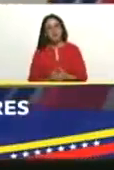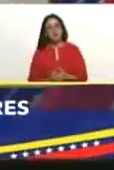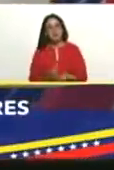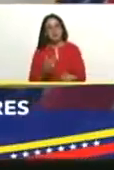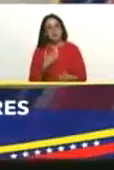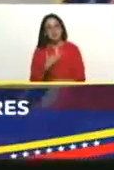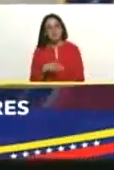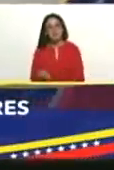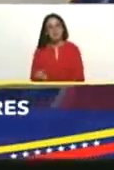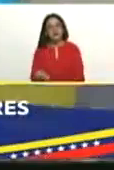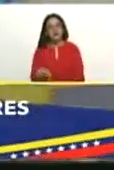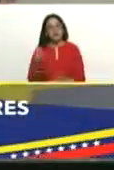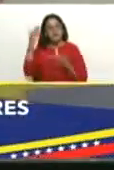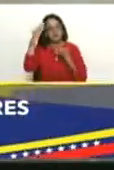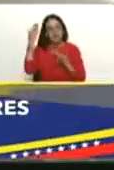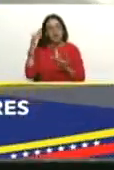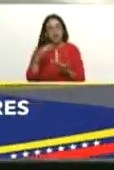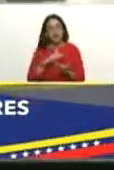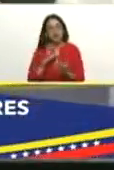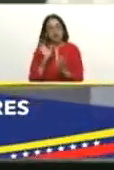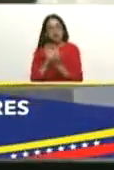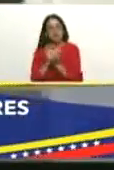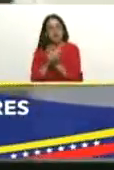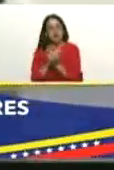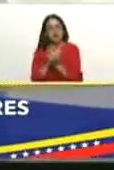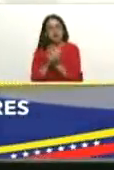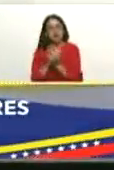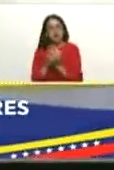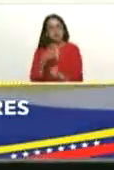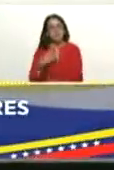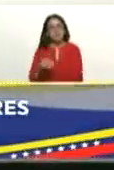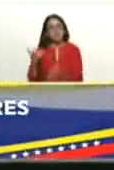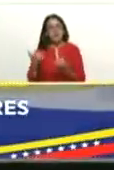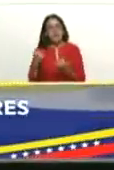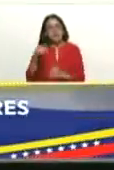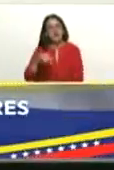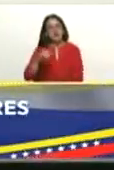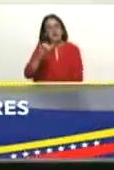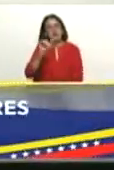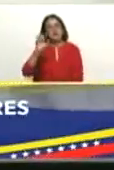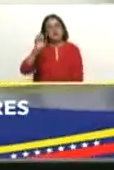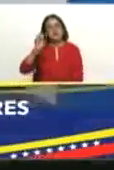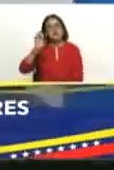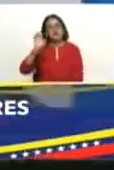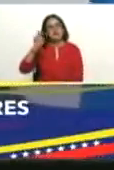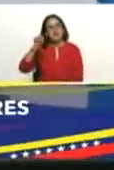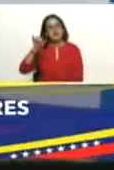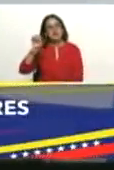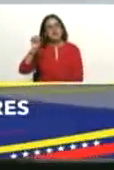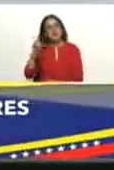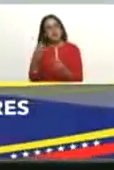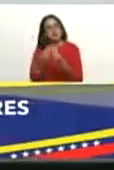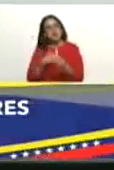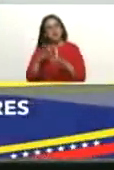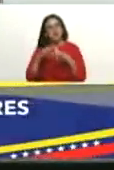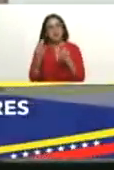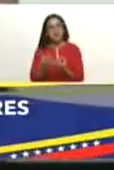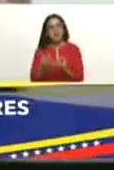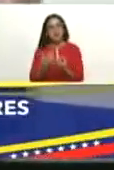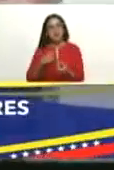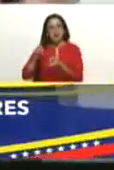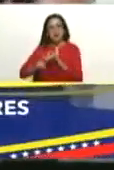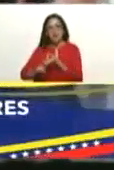Presidente. Saludo del Estado Nueva Esparta, presidente. Aquí le habla Jesse Ramos, conjunto a mi familia, mi